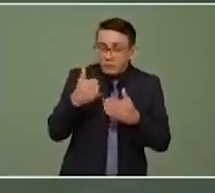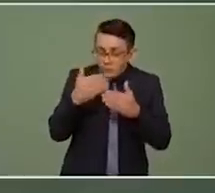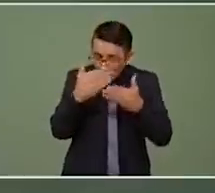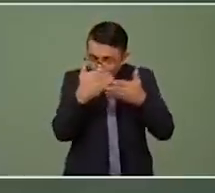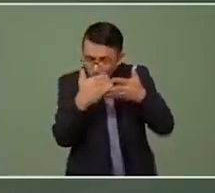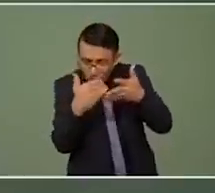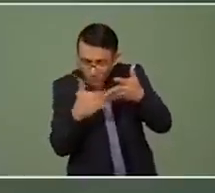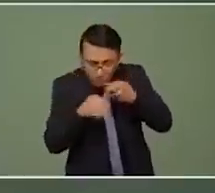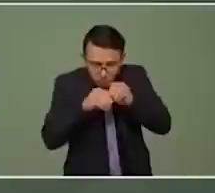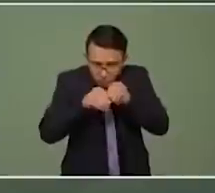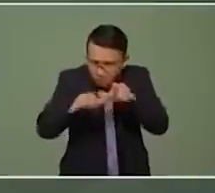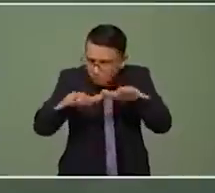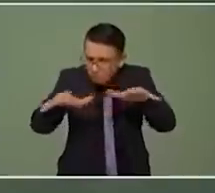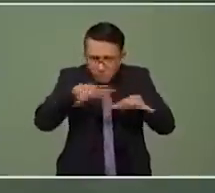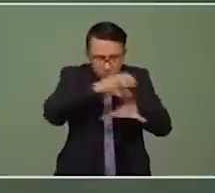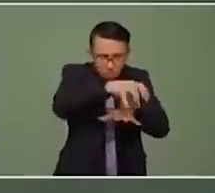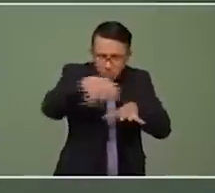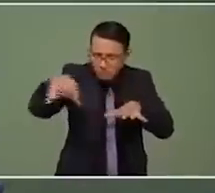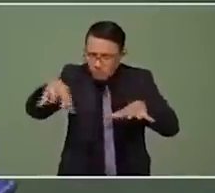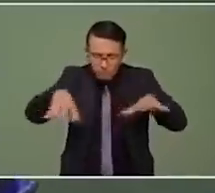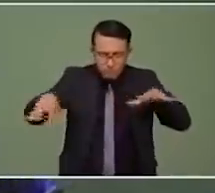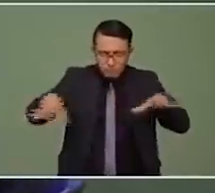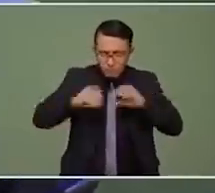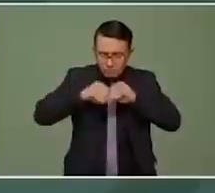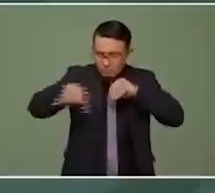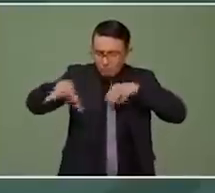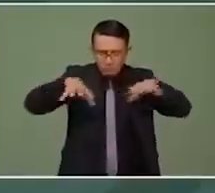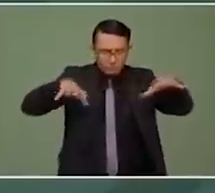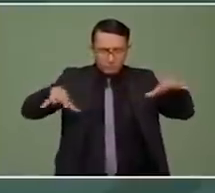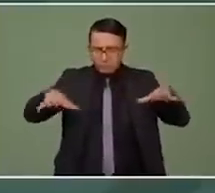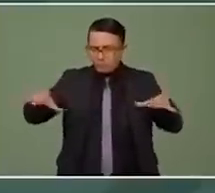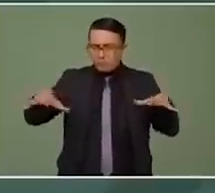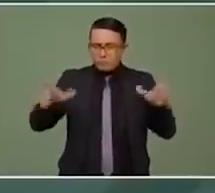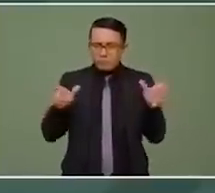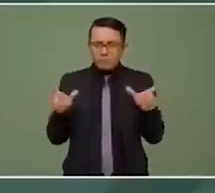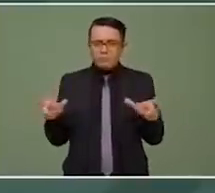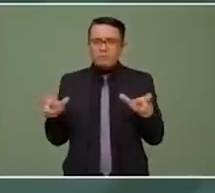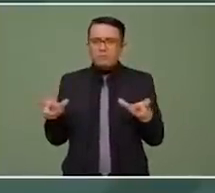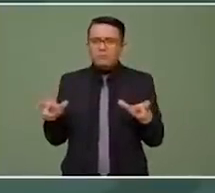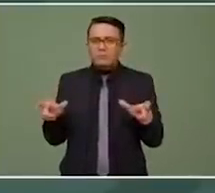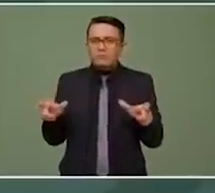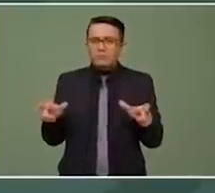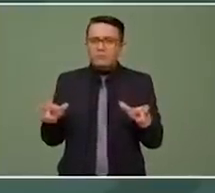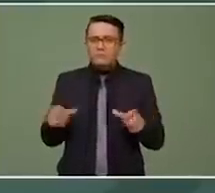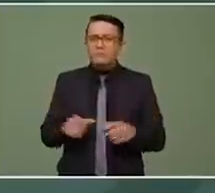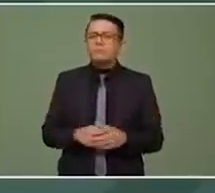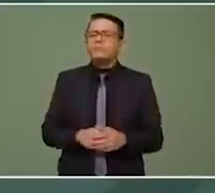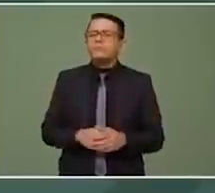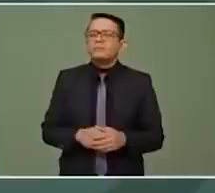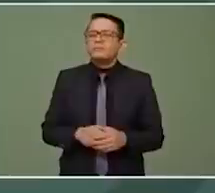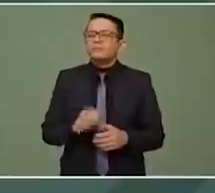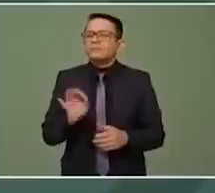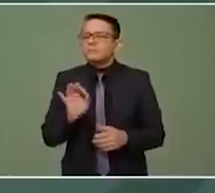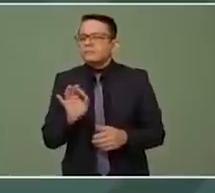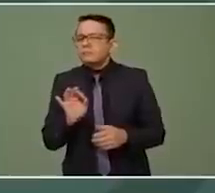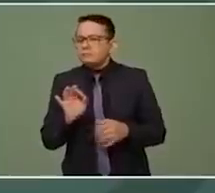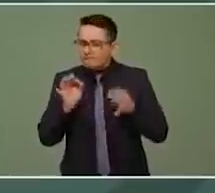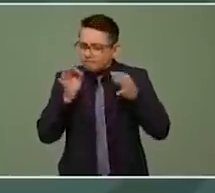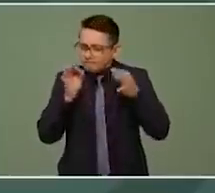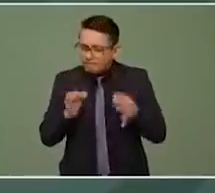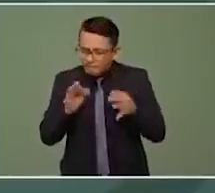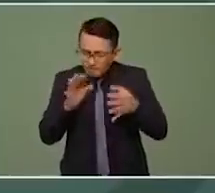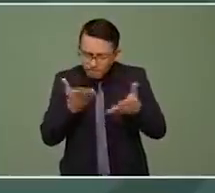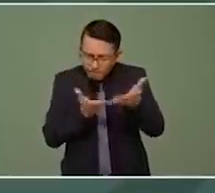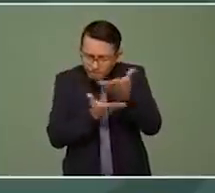territoriales es decir donde vive la gente ahí va a ver y una coordinación